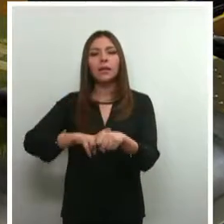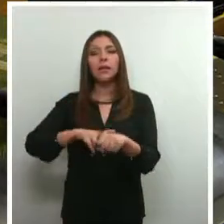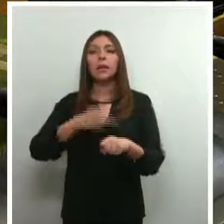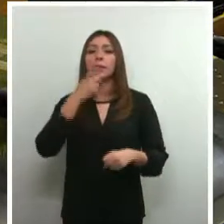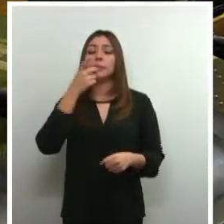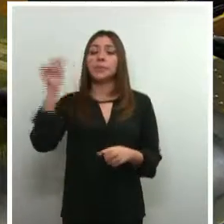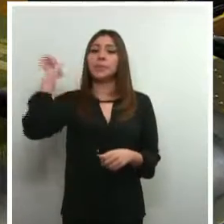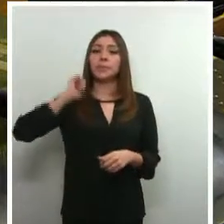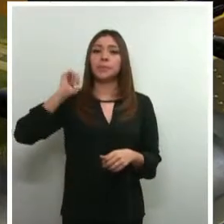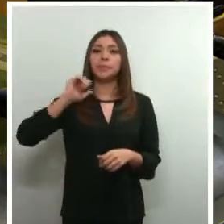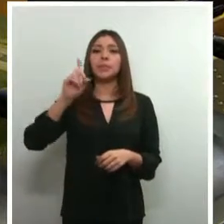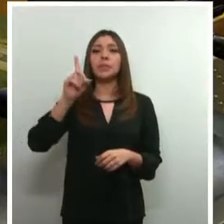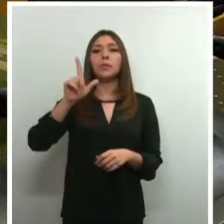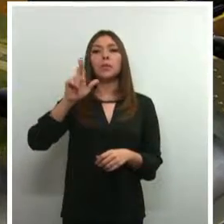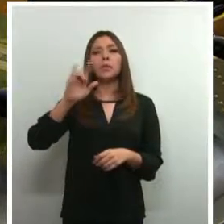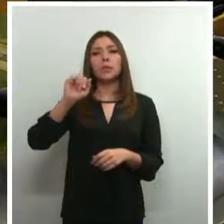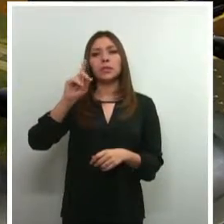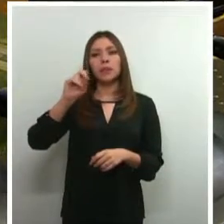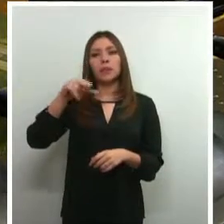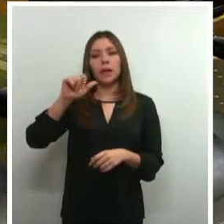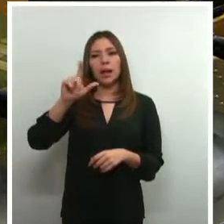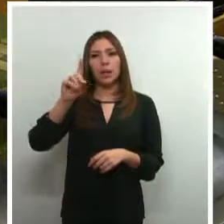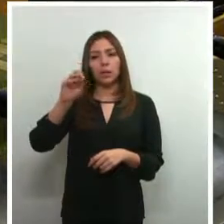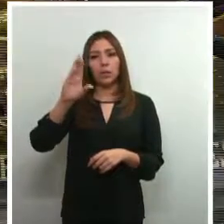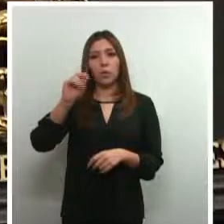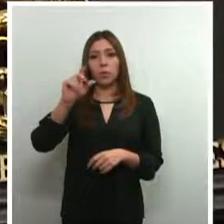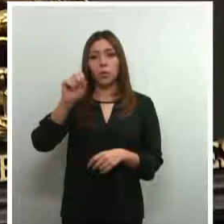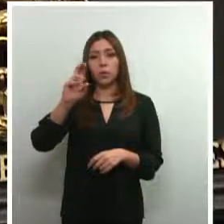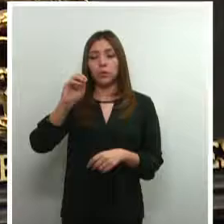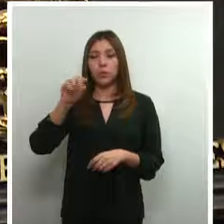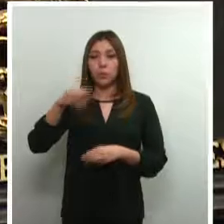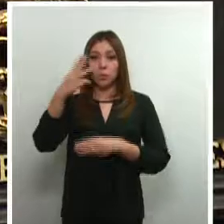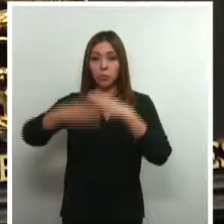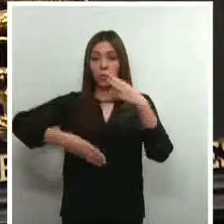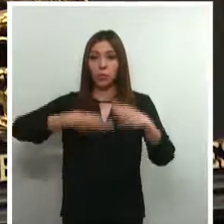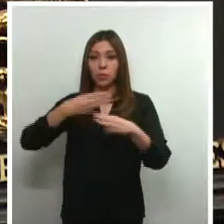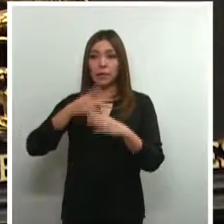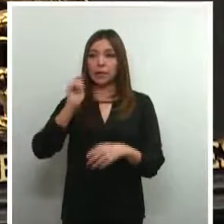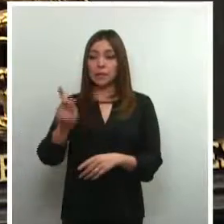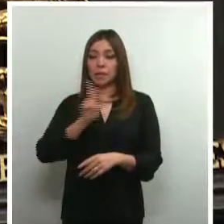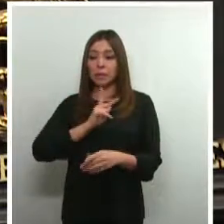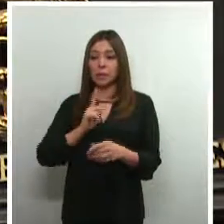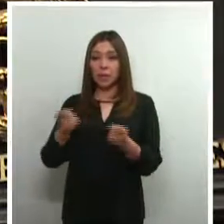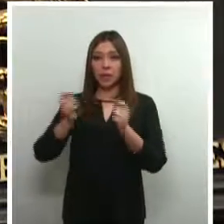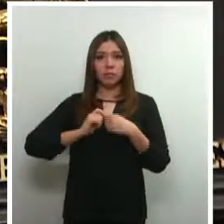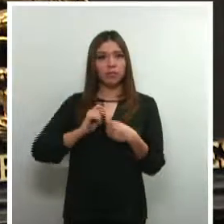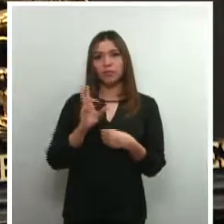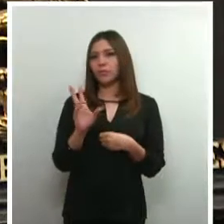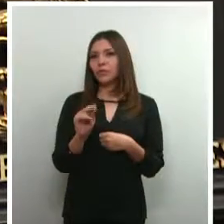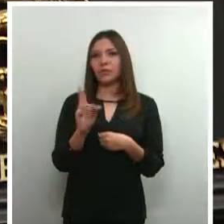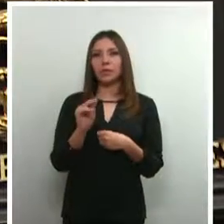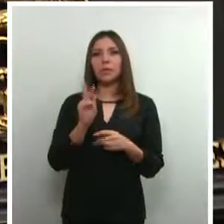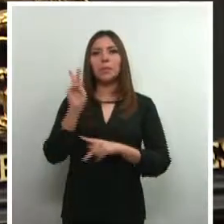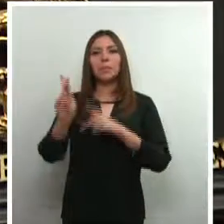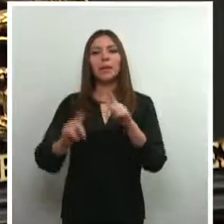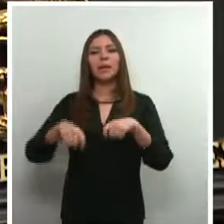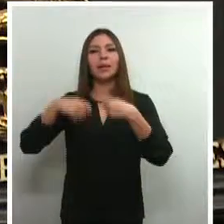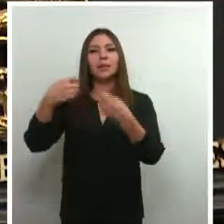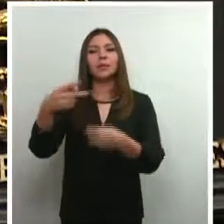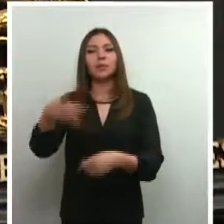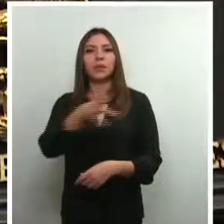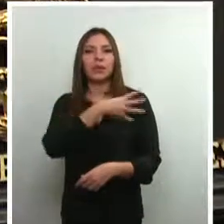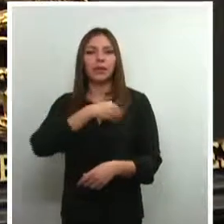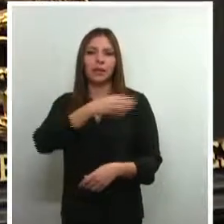Donaldo Colosio, este mundo no es nuestro, lo tenemos prestado por nuestros hijos. También